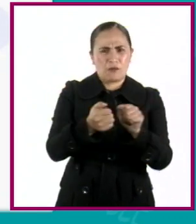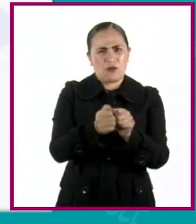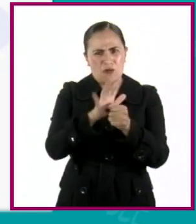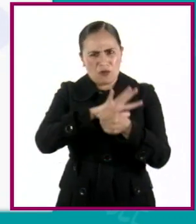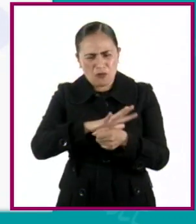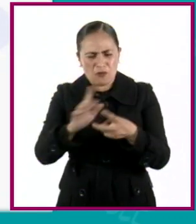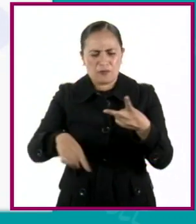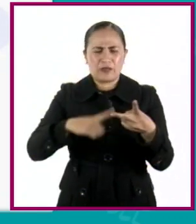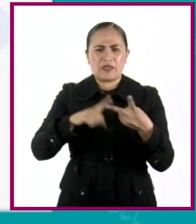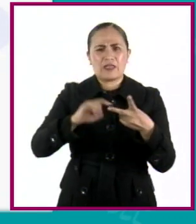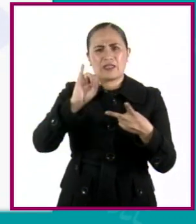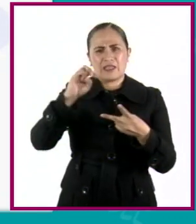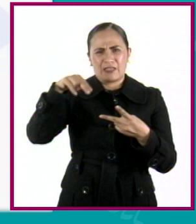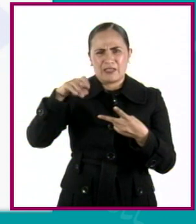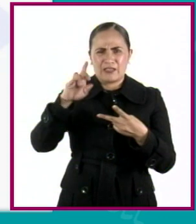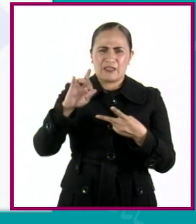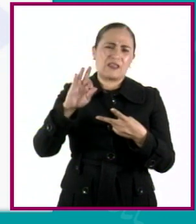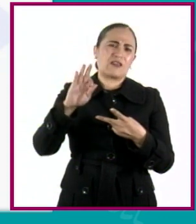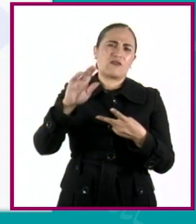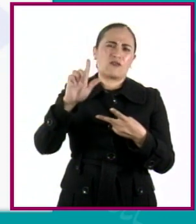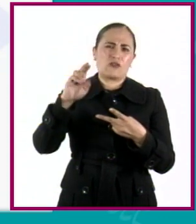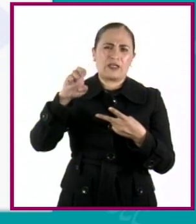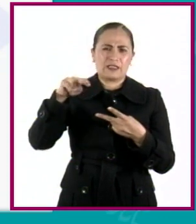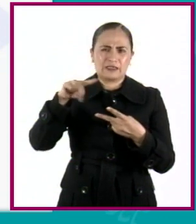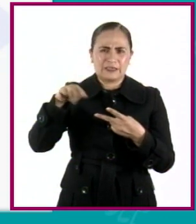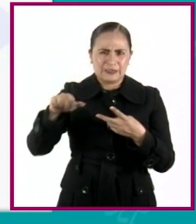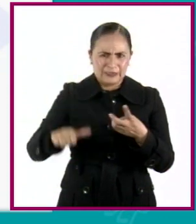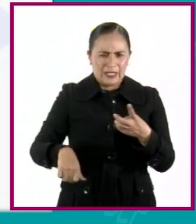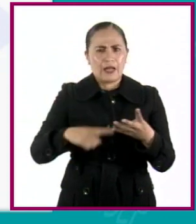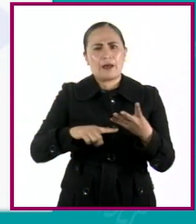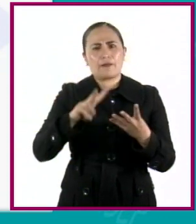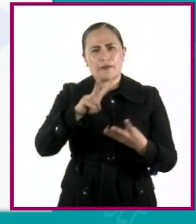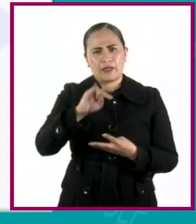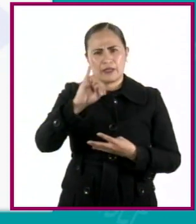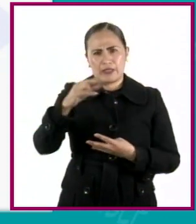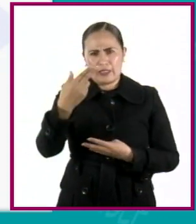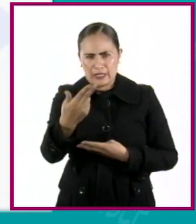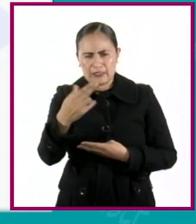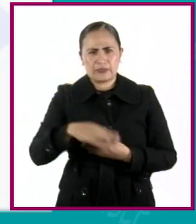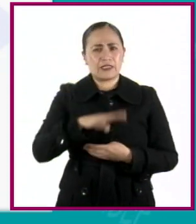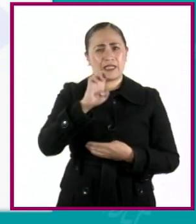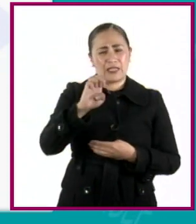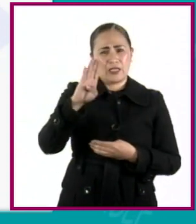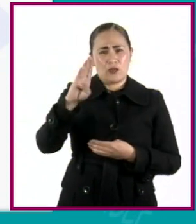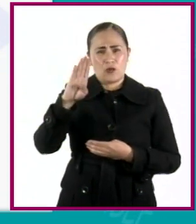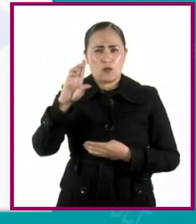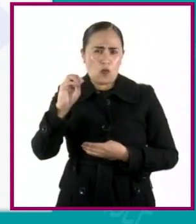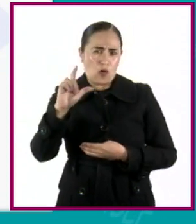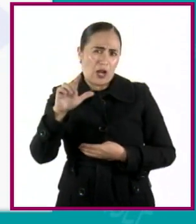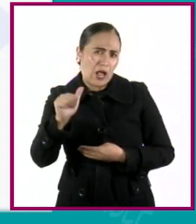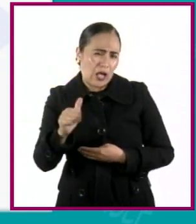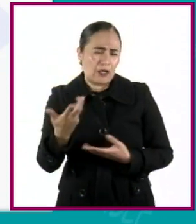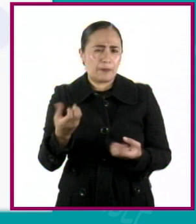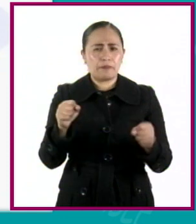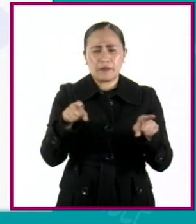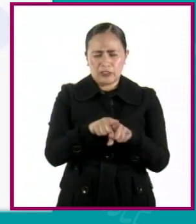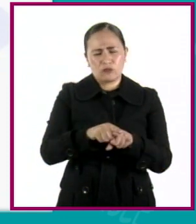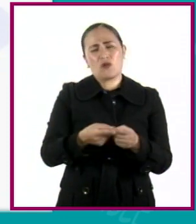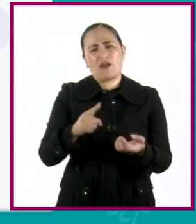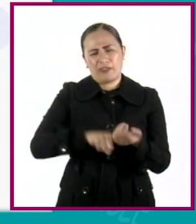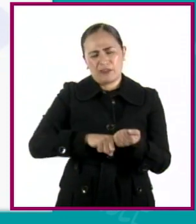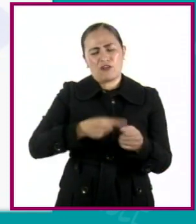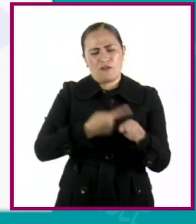influenza, VIH, ébola y también de enfermedades por